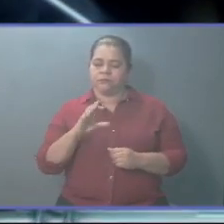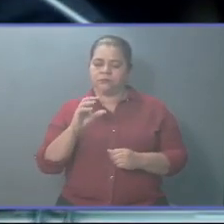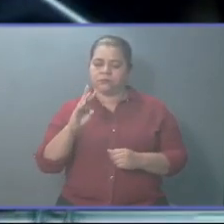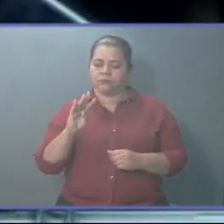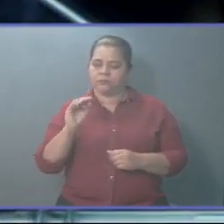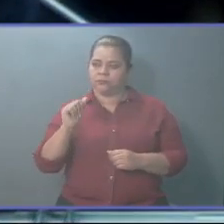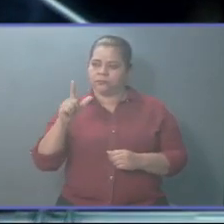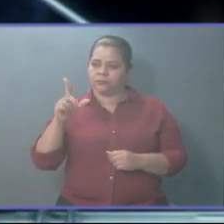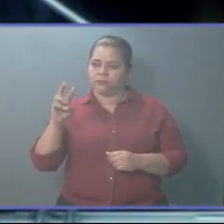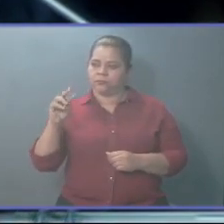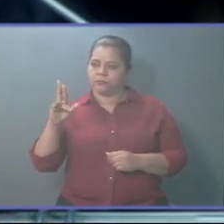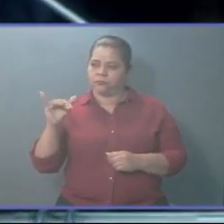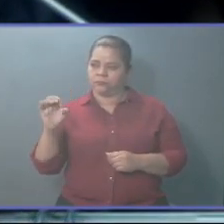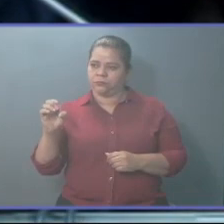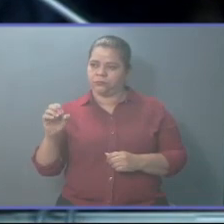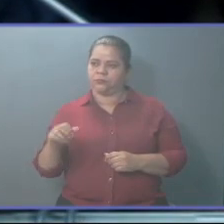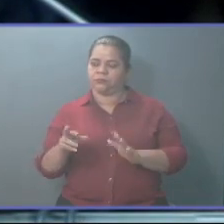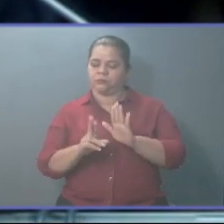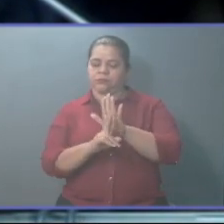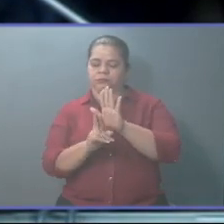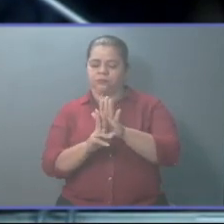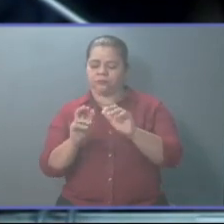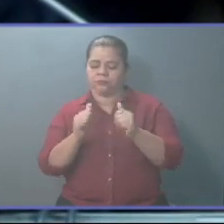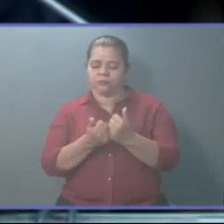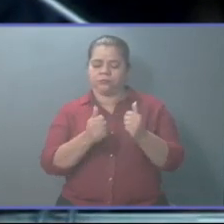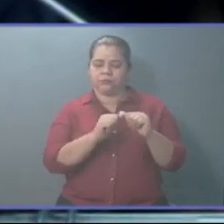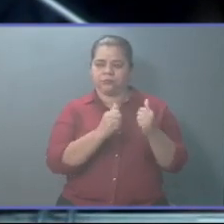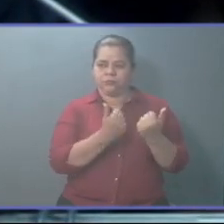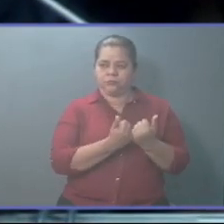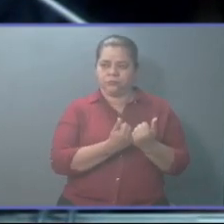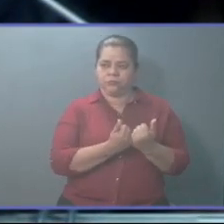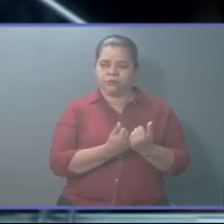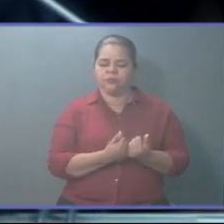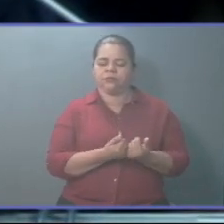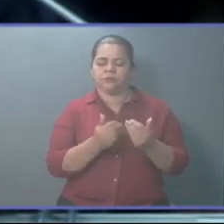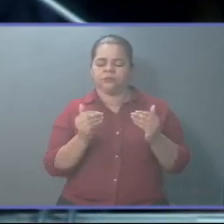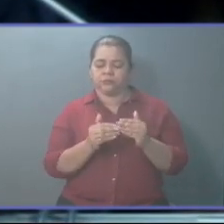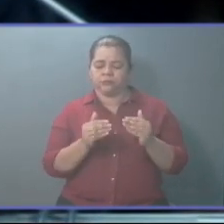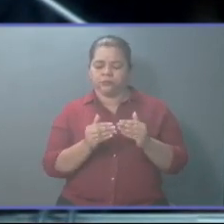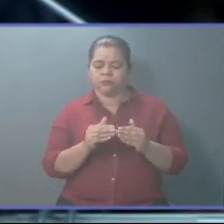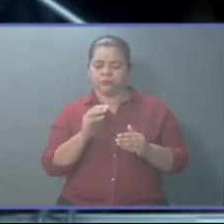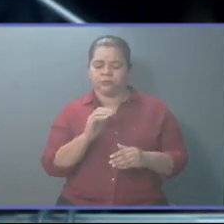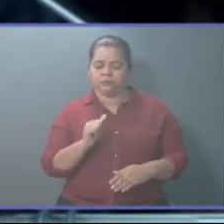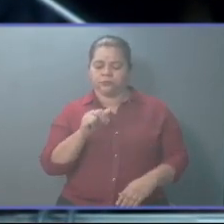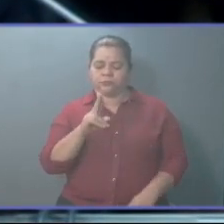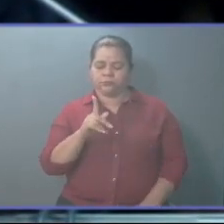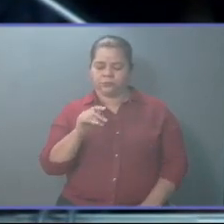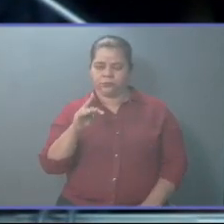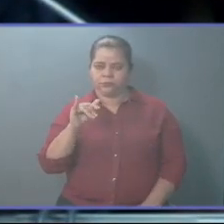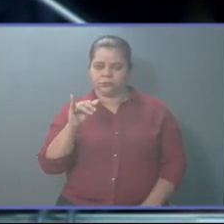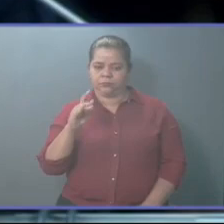Balmoris Escalante García, en representación de las gremiales. Ahí está Ausprides